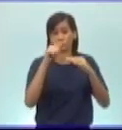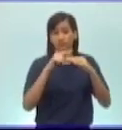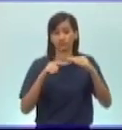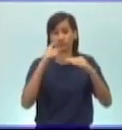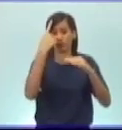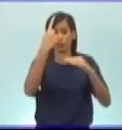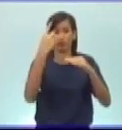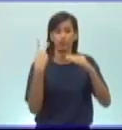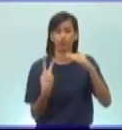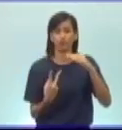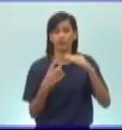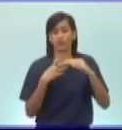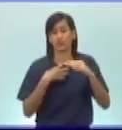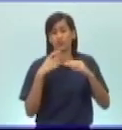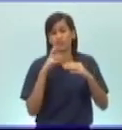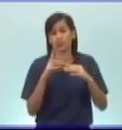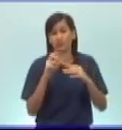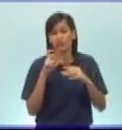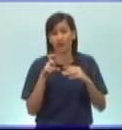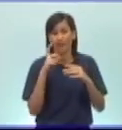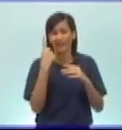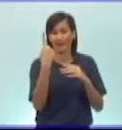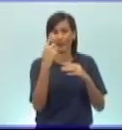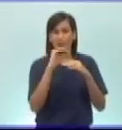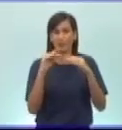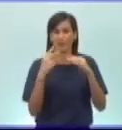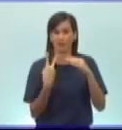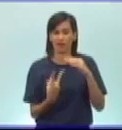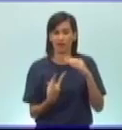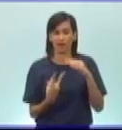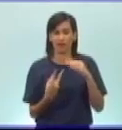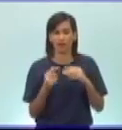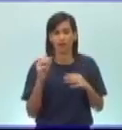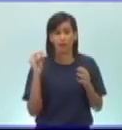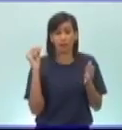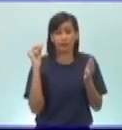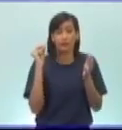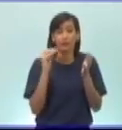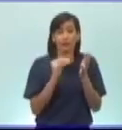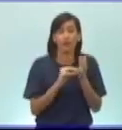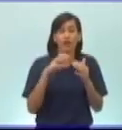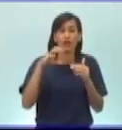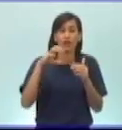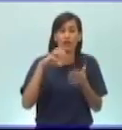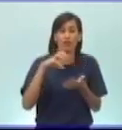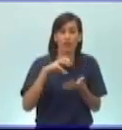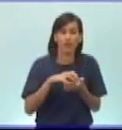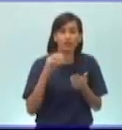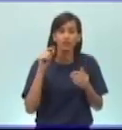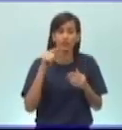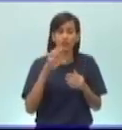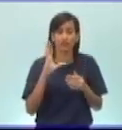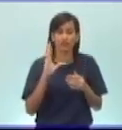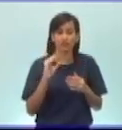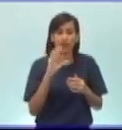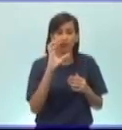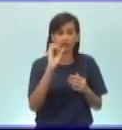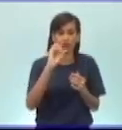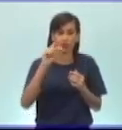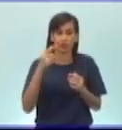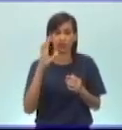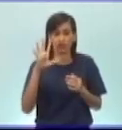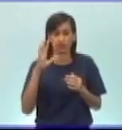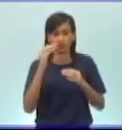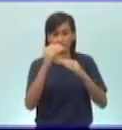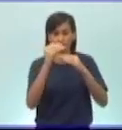resultado la fracción 1/2 y la colocamos en el lugar donde estaban las 5 décimas. Aquí